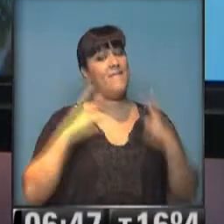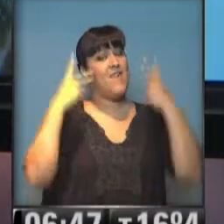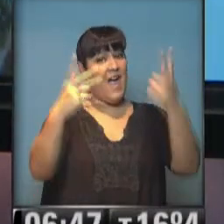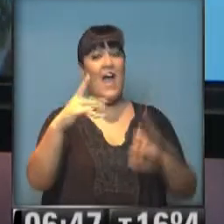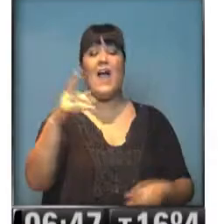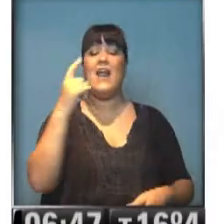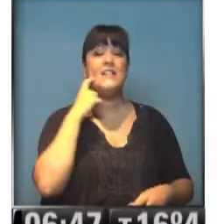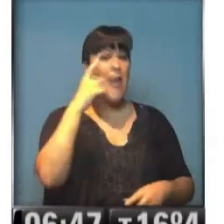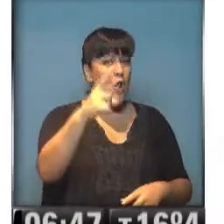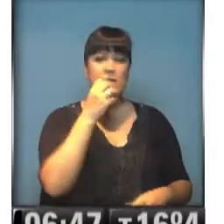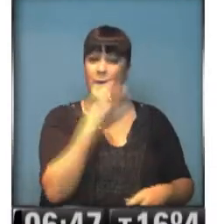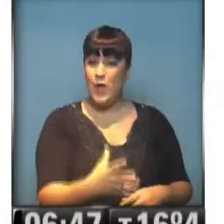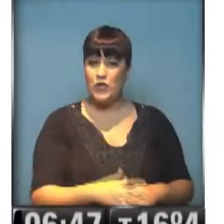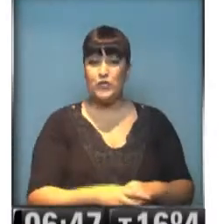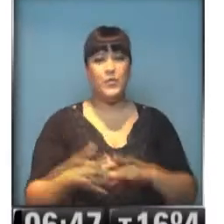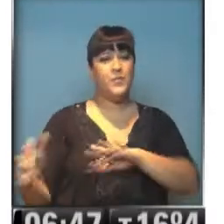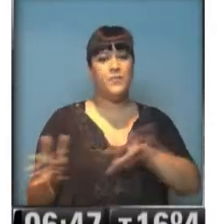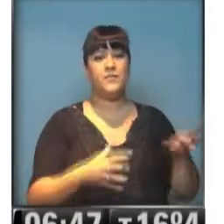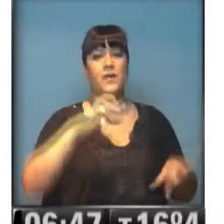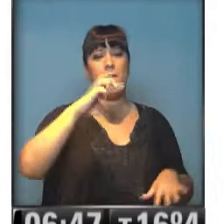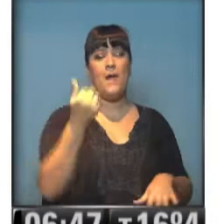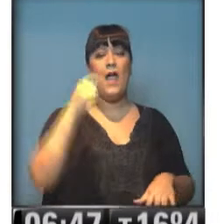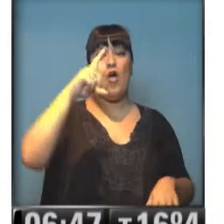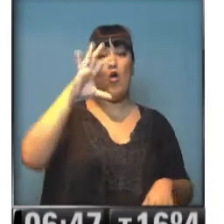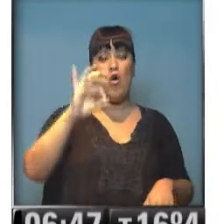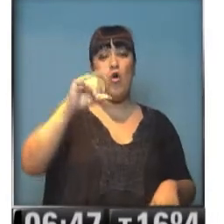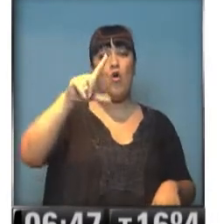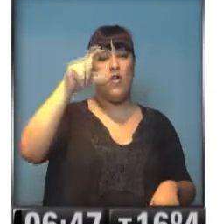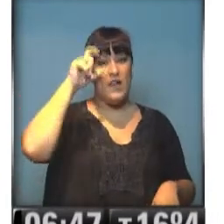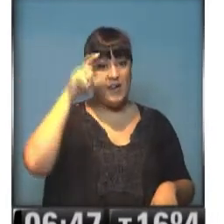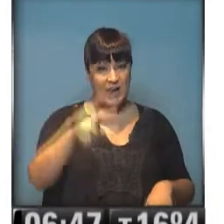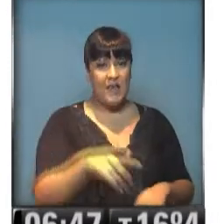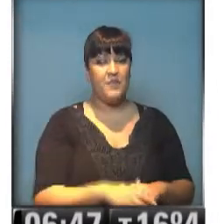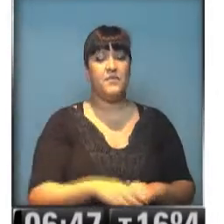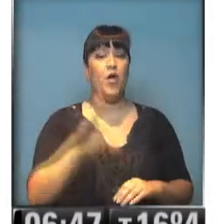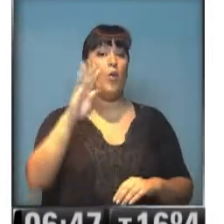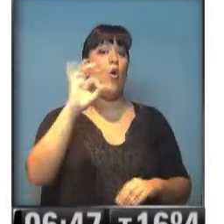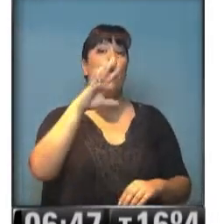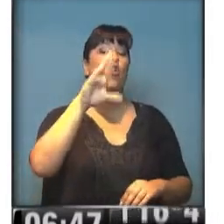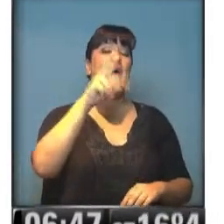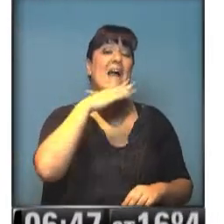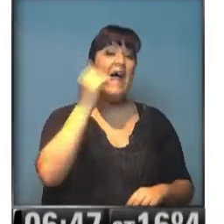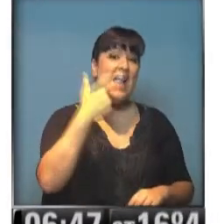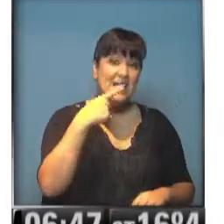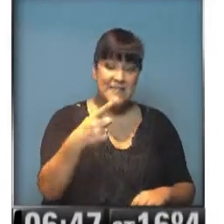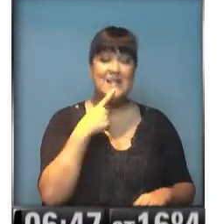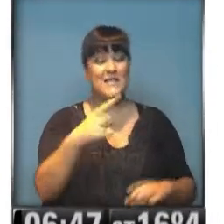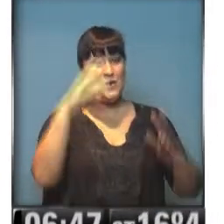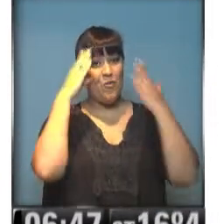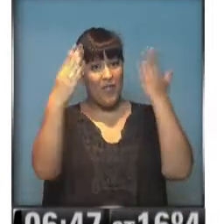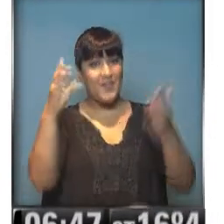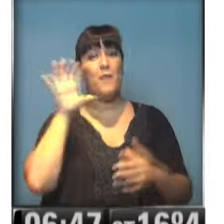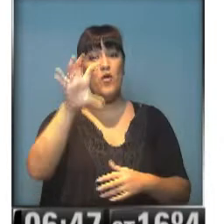¿eh? Paloe Borjas, o Borjas, si es español, andás a ver. Muy buen día, Nadia, desde